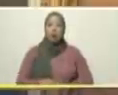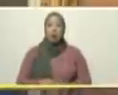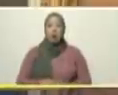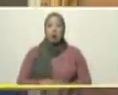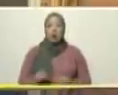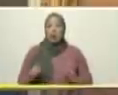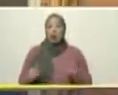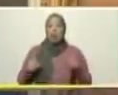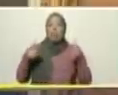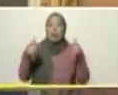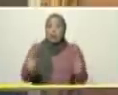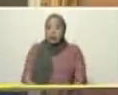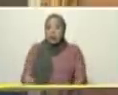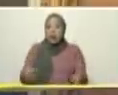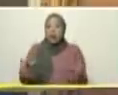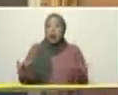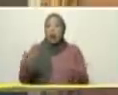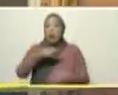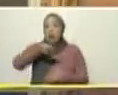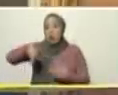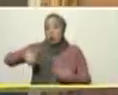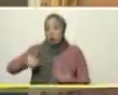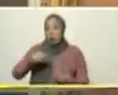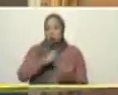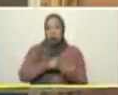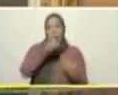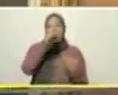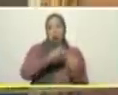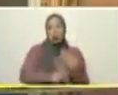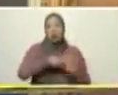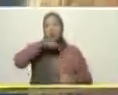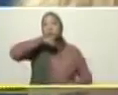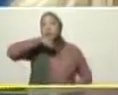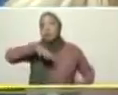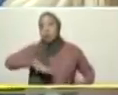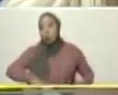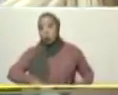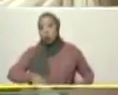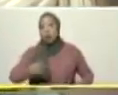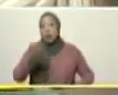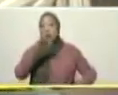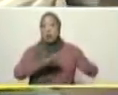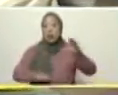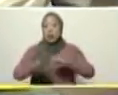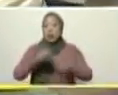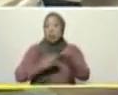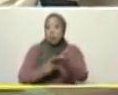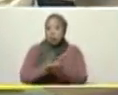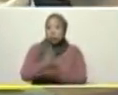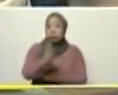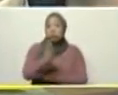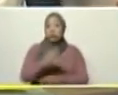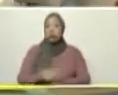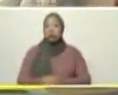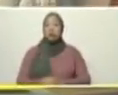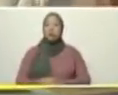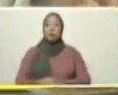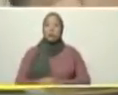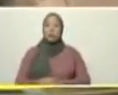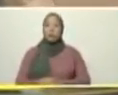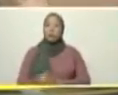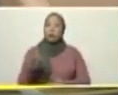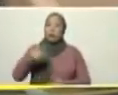original, nuestro proyecto histórico y nuestro proyecto de siempre ha sido, es y